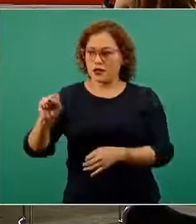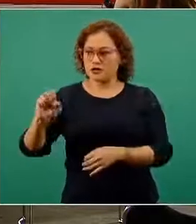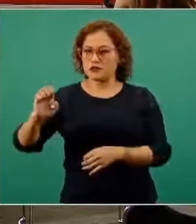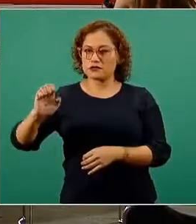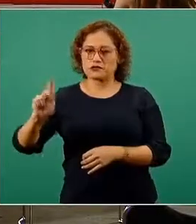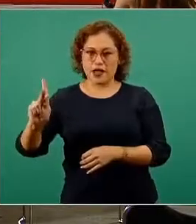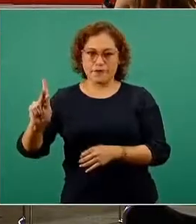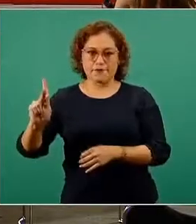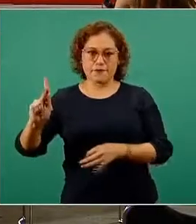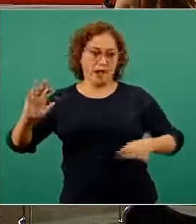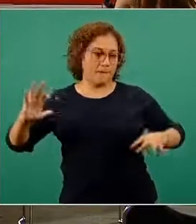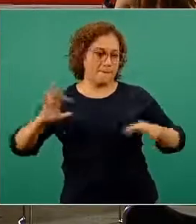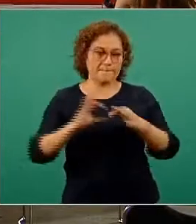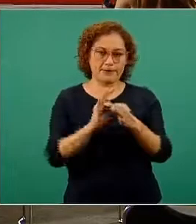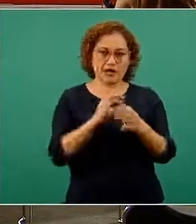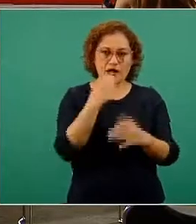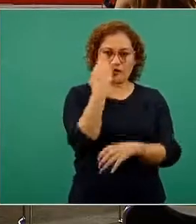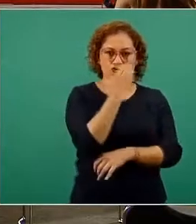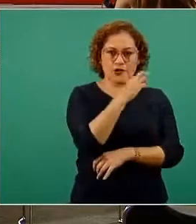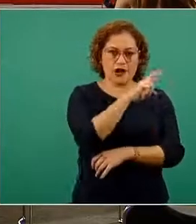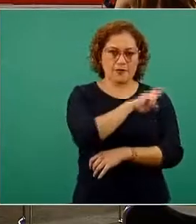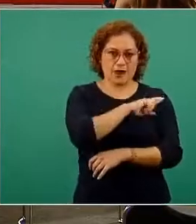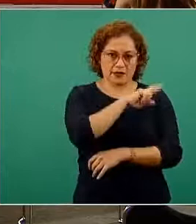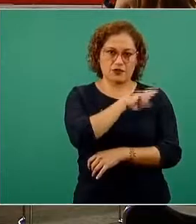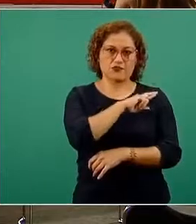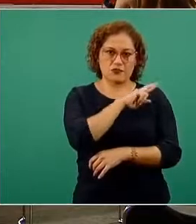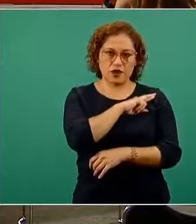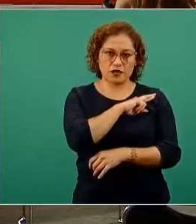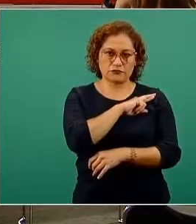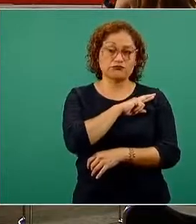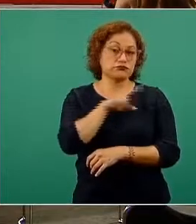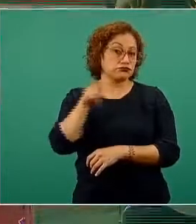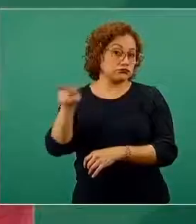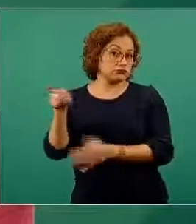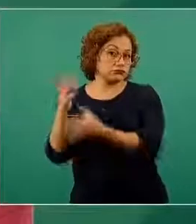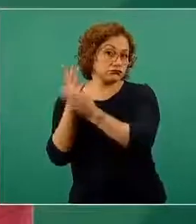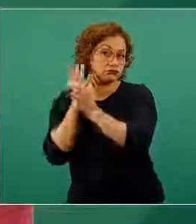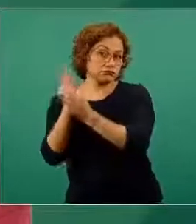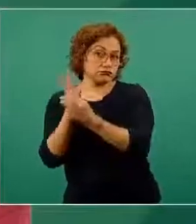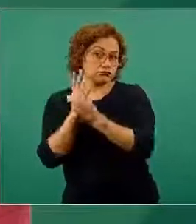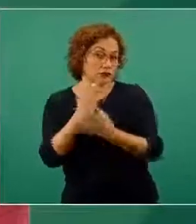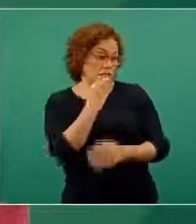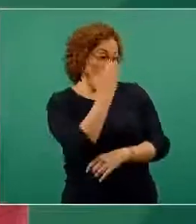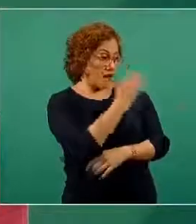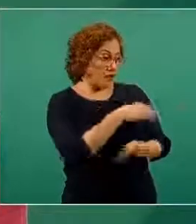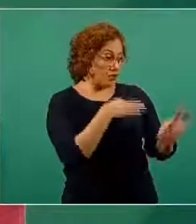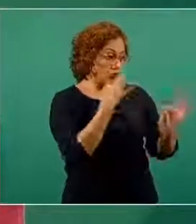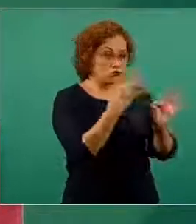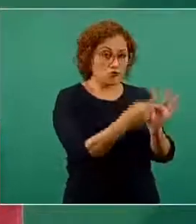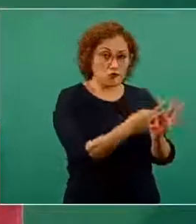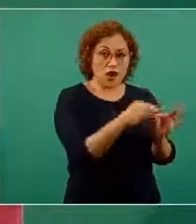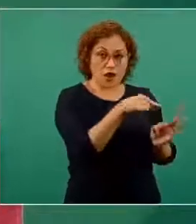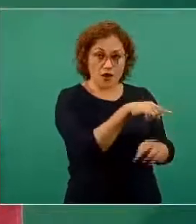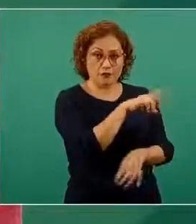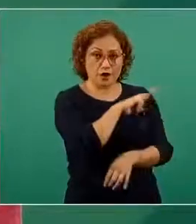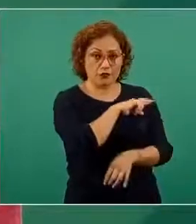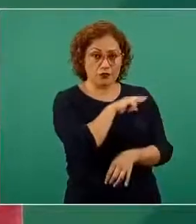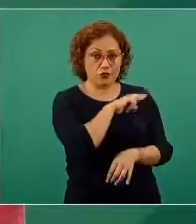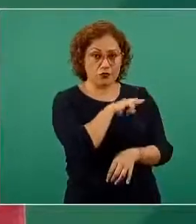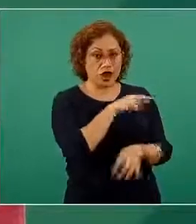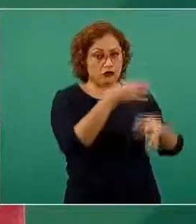Educación Pública de que la escuela en cuestión cumple con todos los requisitos